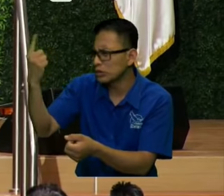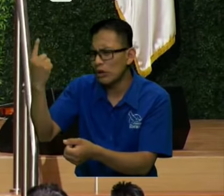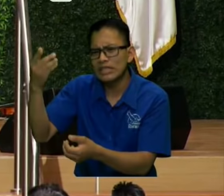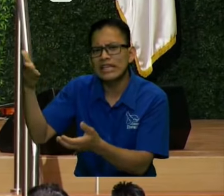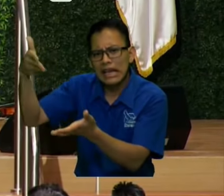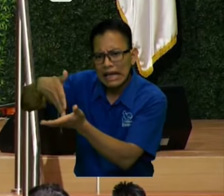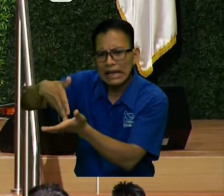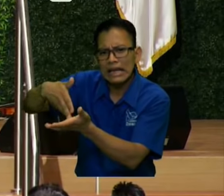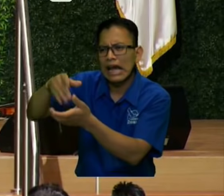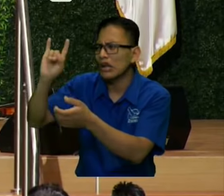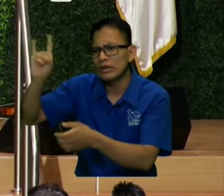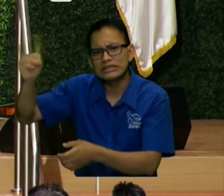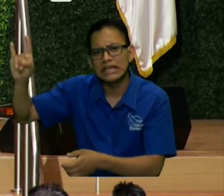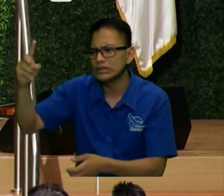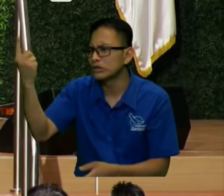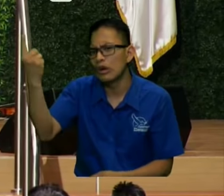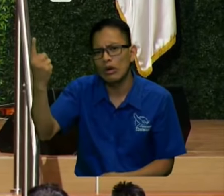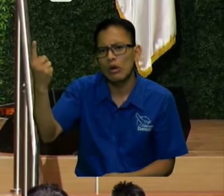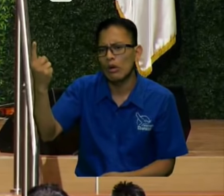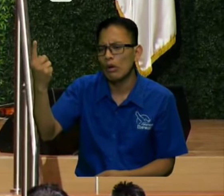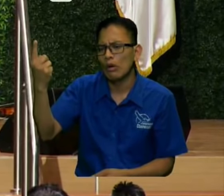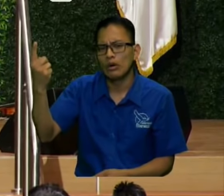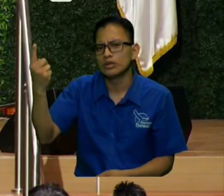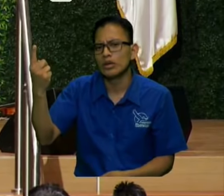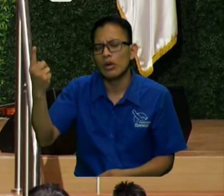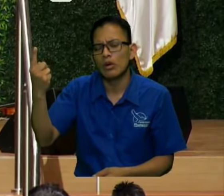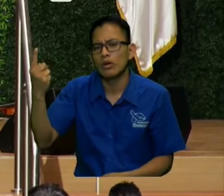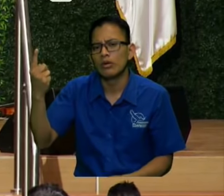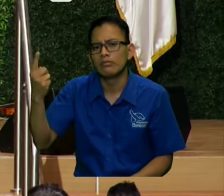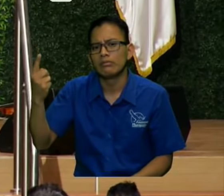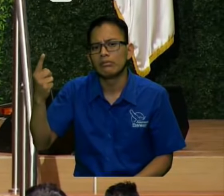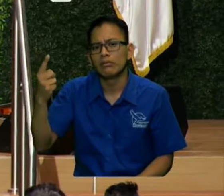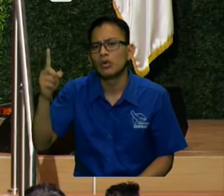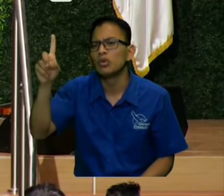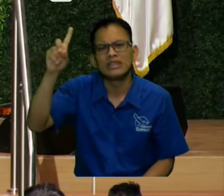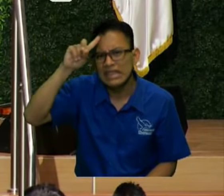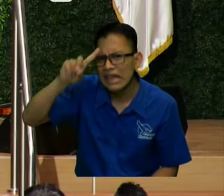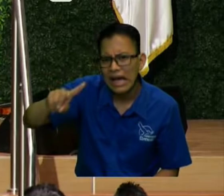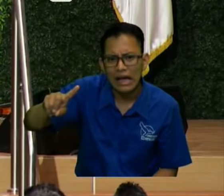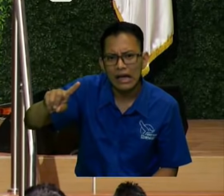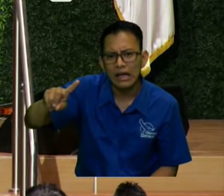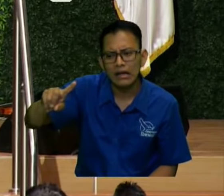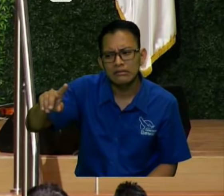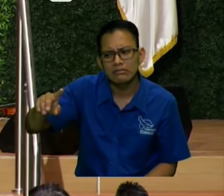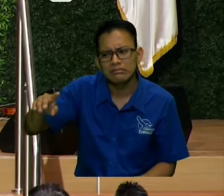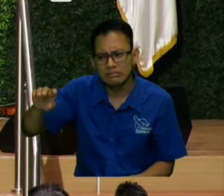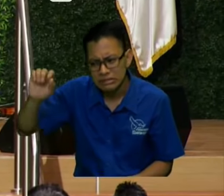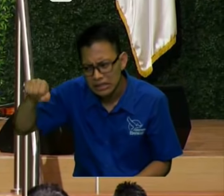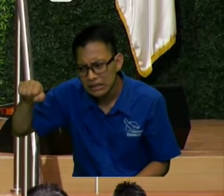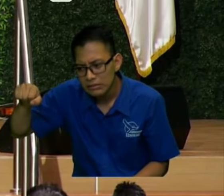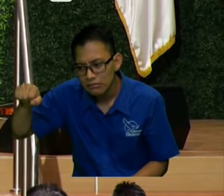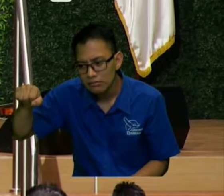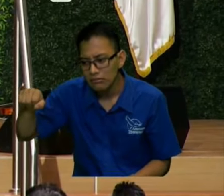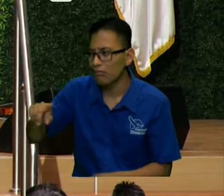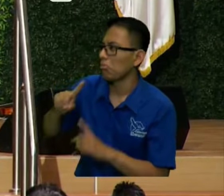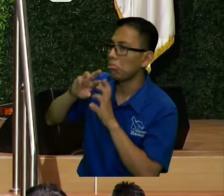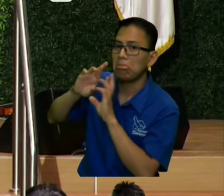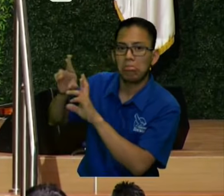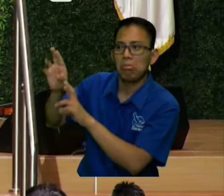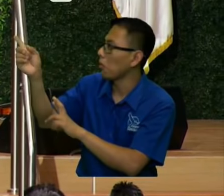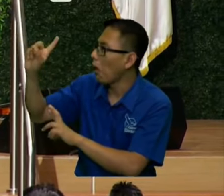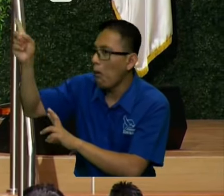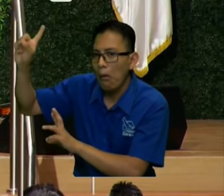Imposible, ¿va? Entonces, ¿cómo pretenden algunos que para la vida eterna, que es, perdón, mucho más importante que una